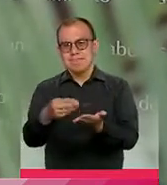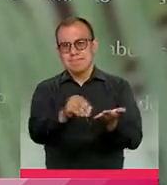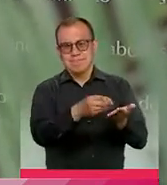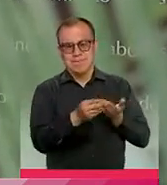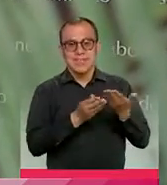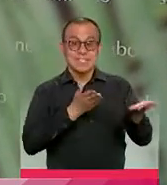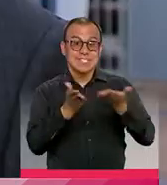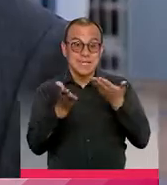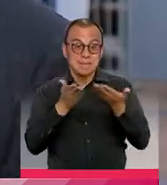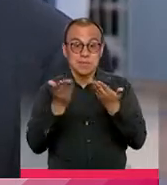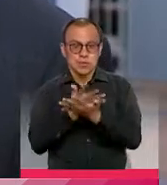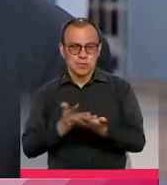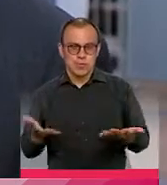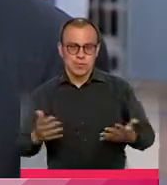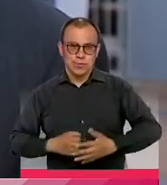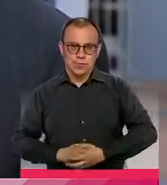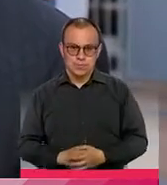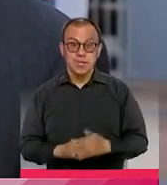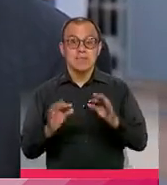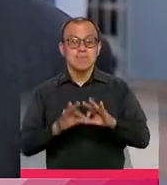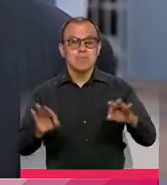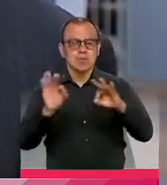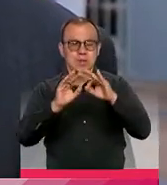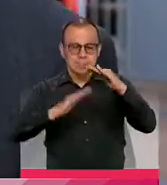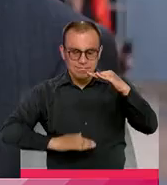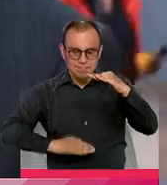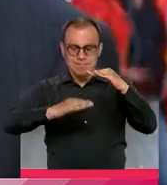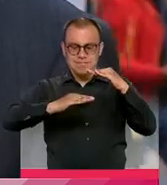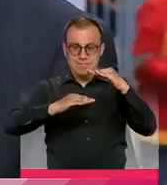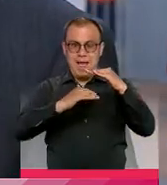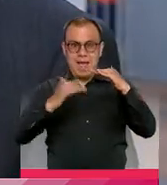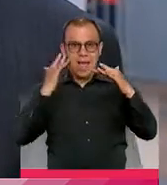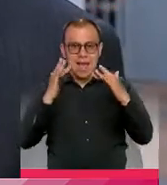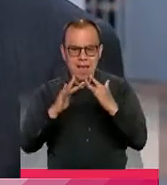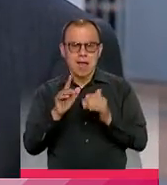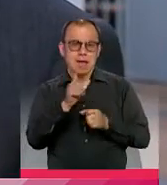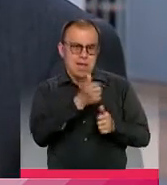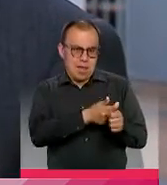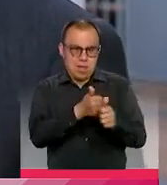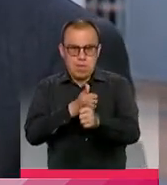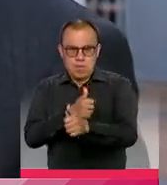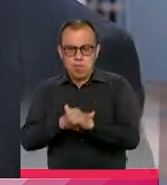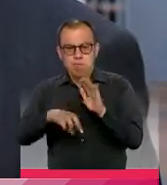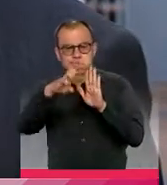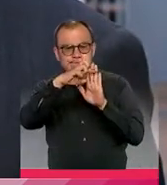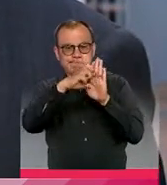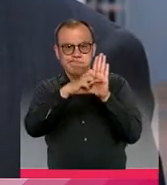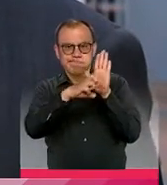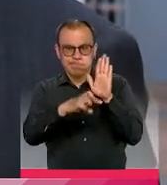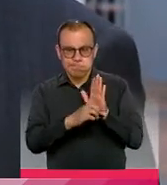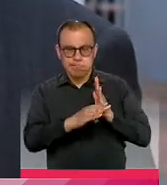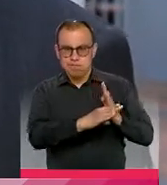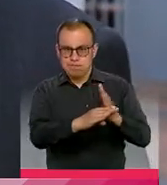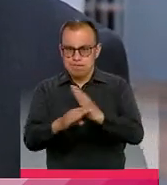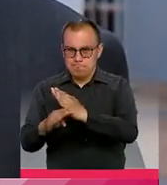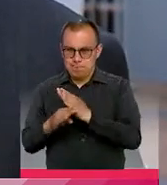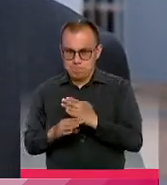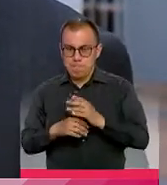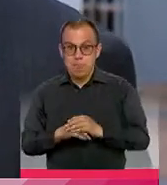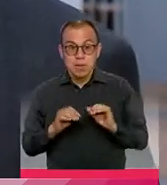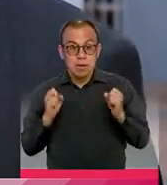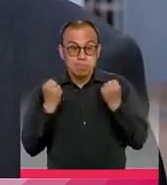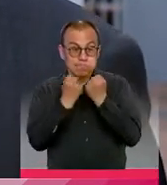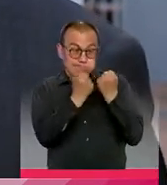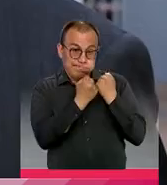productos y servicios. Que no se exceda el aforo, ¿sí? Que cada local cumpla con sus protocolos de bioseguridad, que no haya acumulación